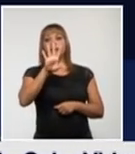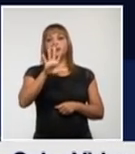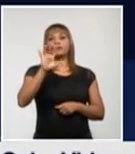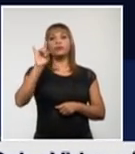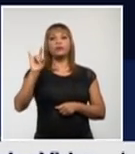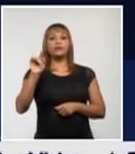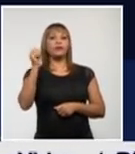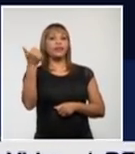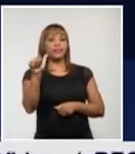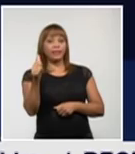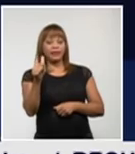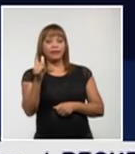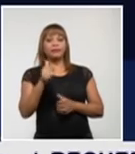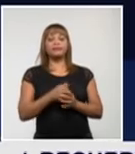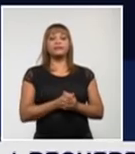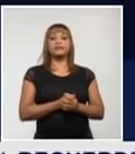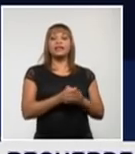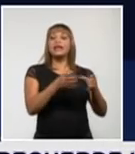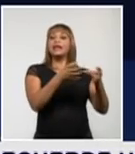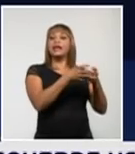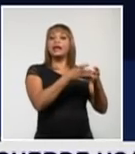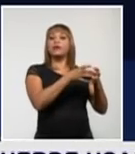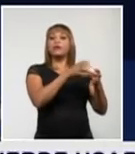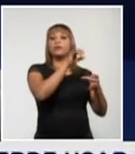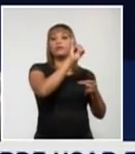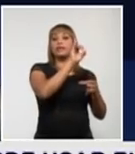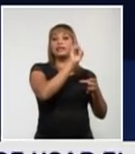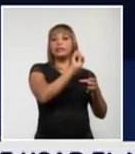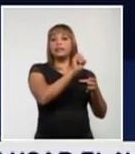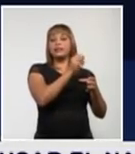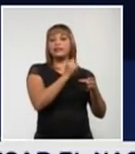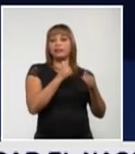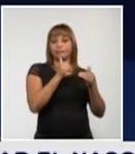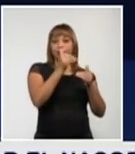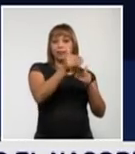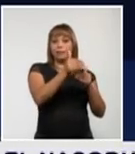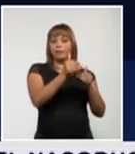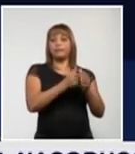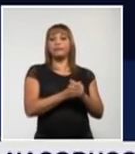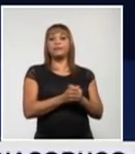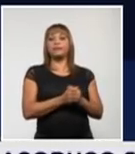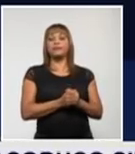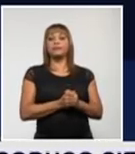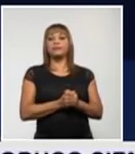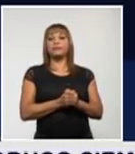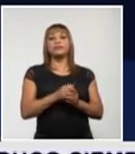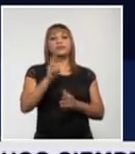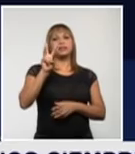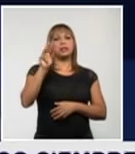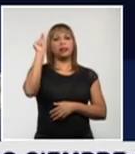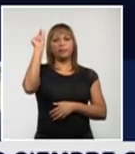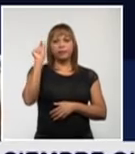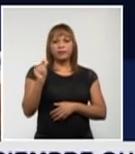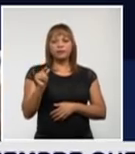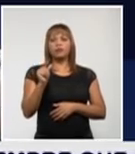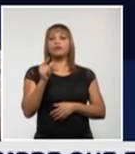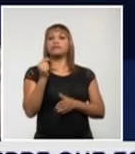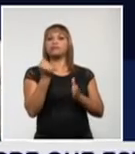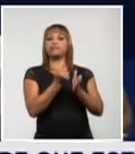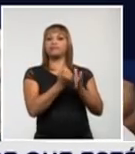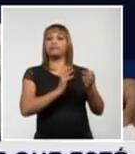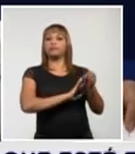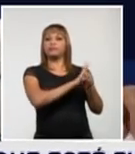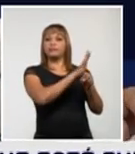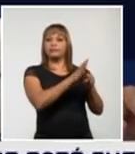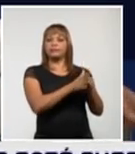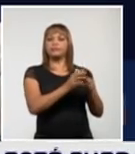10, y en el grupo de 60 y más se diagnosticaron 3 personas con la enfermedad en el día de